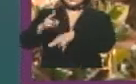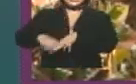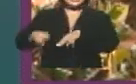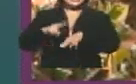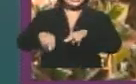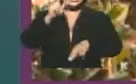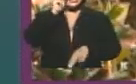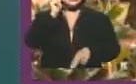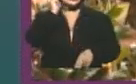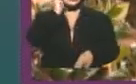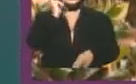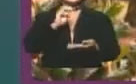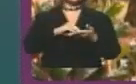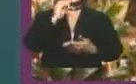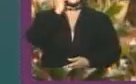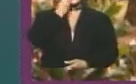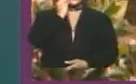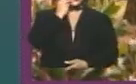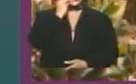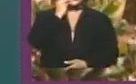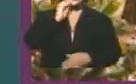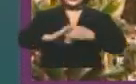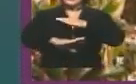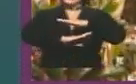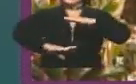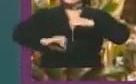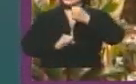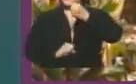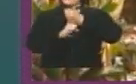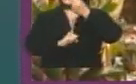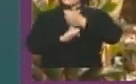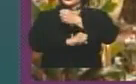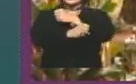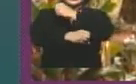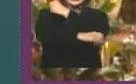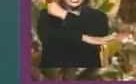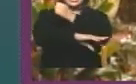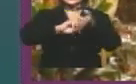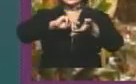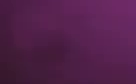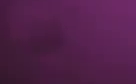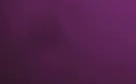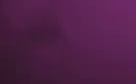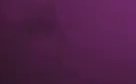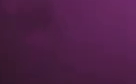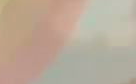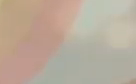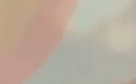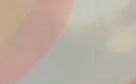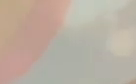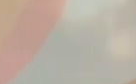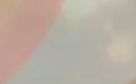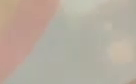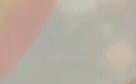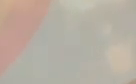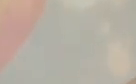niños, niñas y adolescentes, que son la base, la raíz, para crear un mejor país.